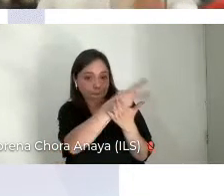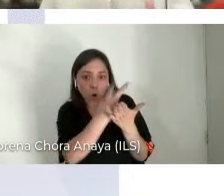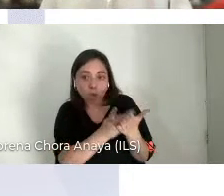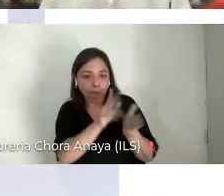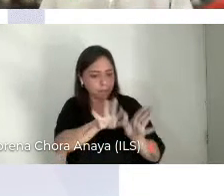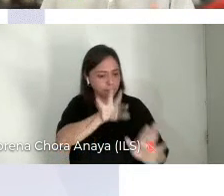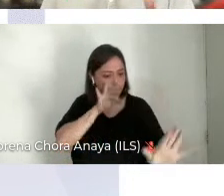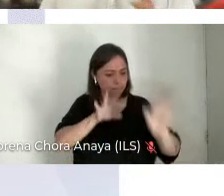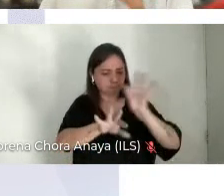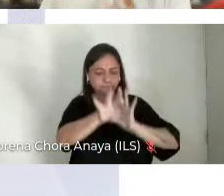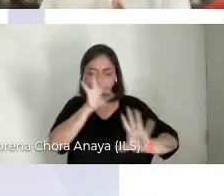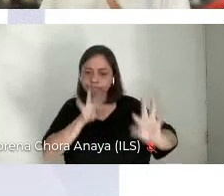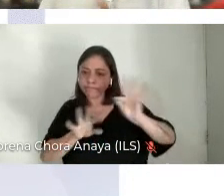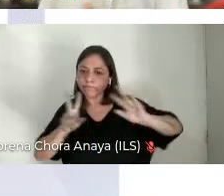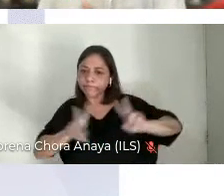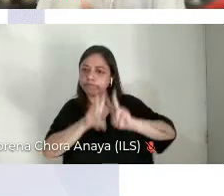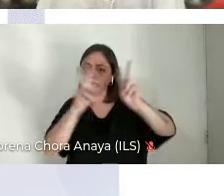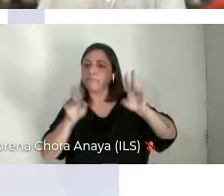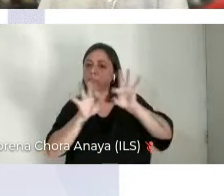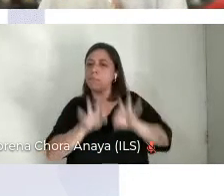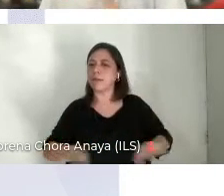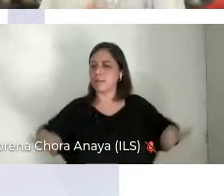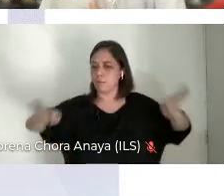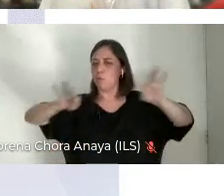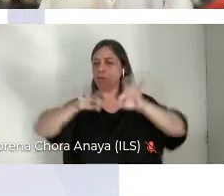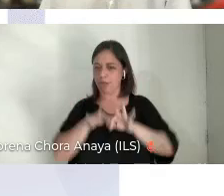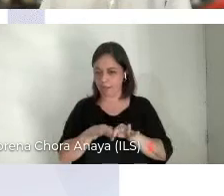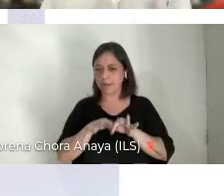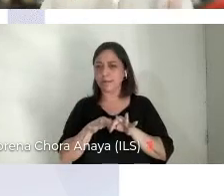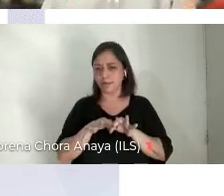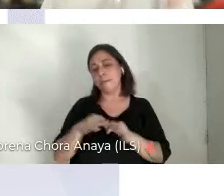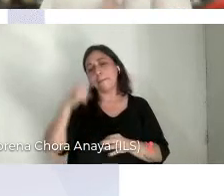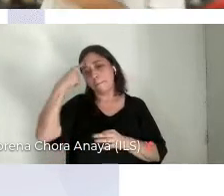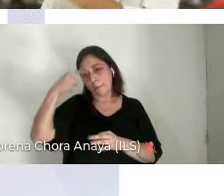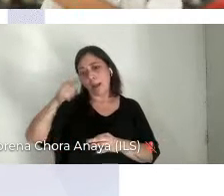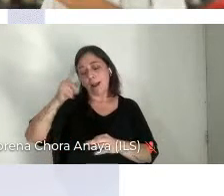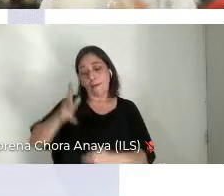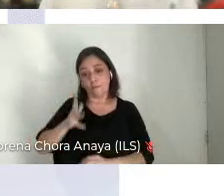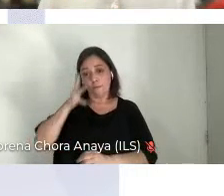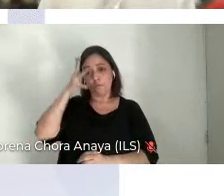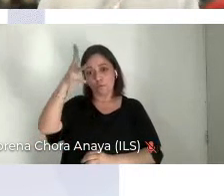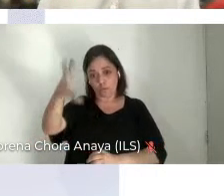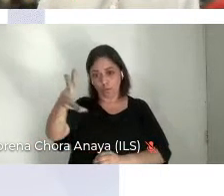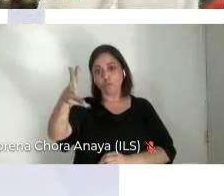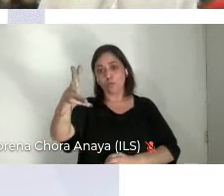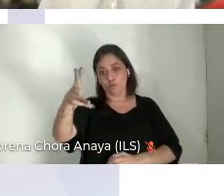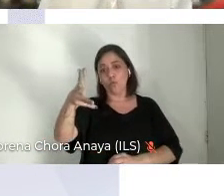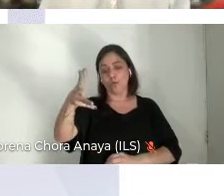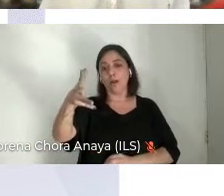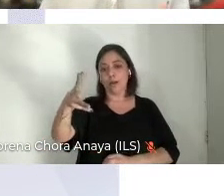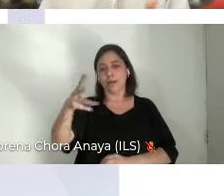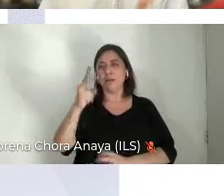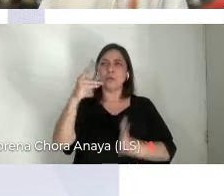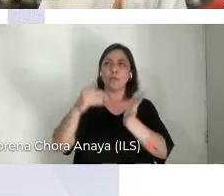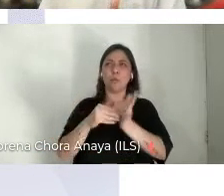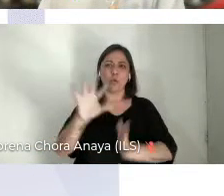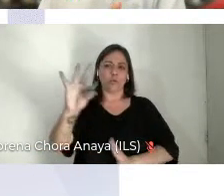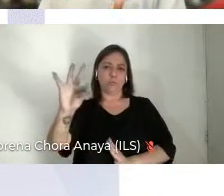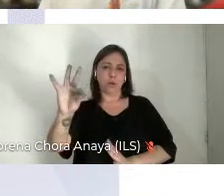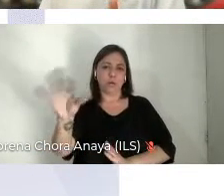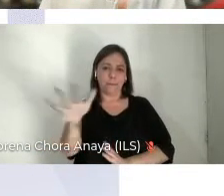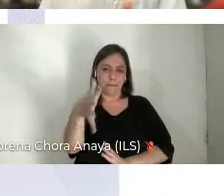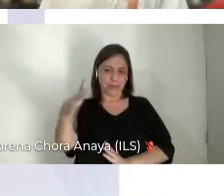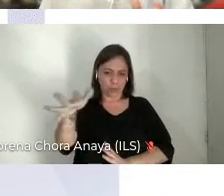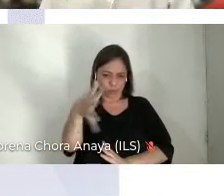y temas, ¿cierto? Pudiendo definir esas prioridades para el presupuesto del futuro en los siguientes años hasta 2040, con el fin